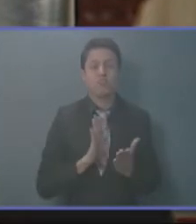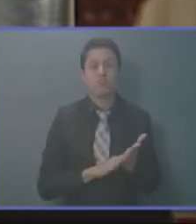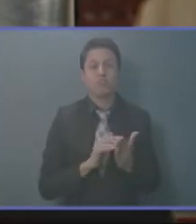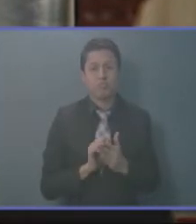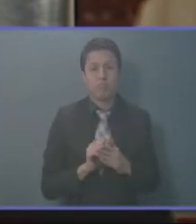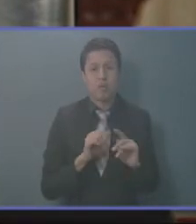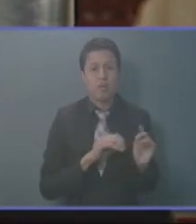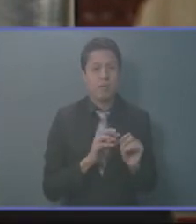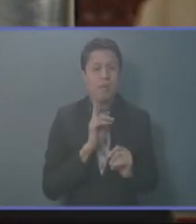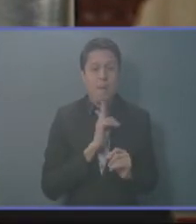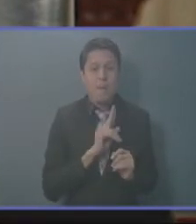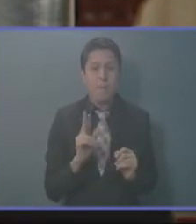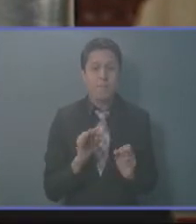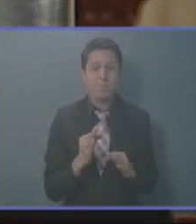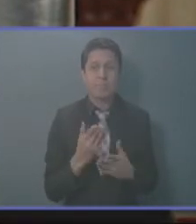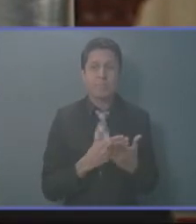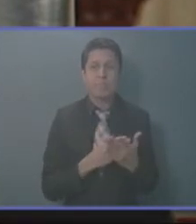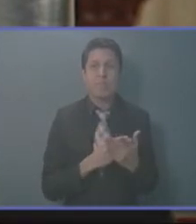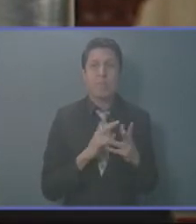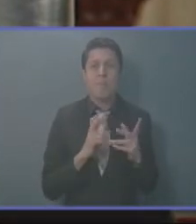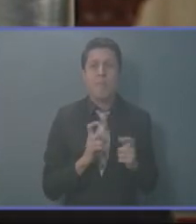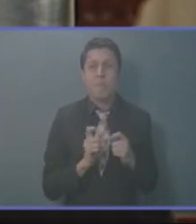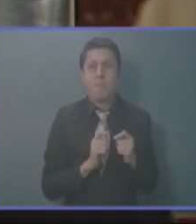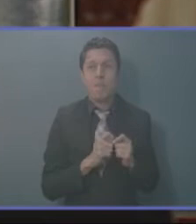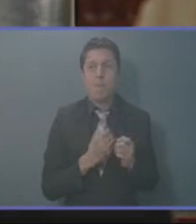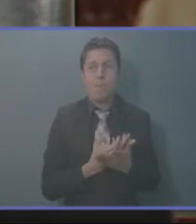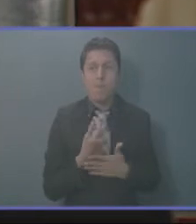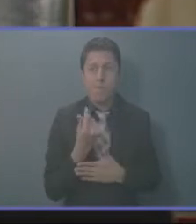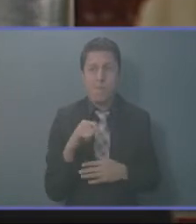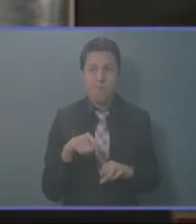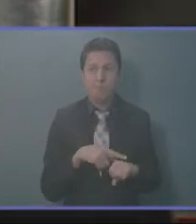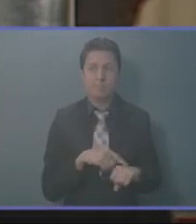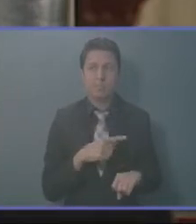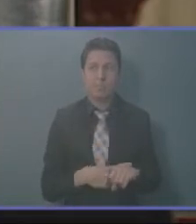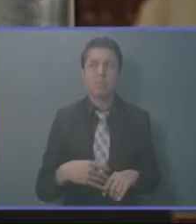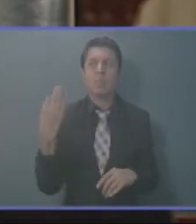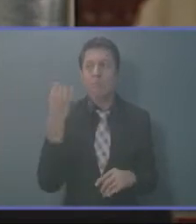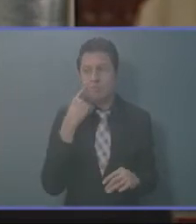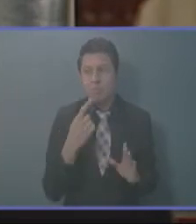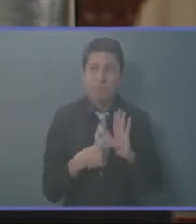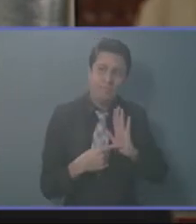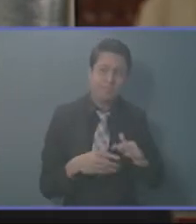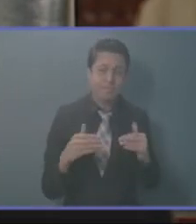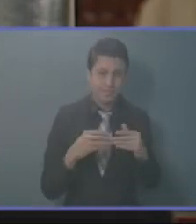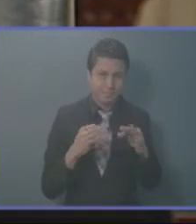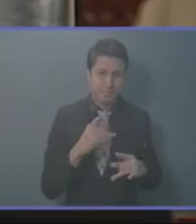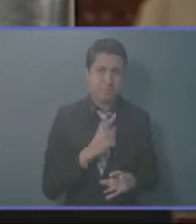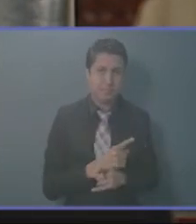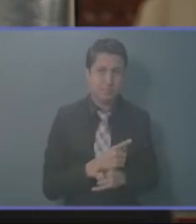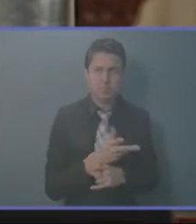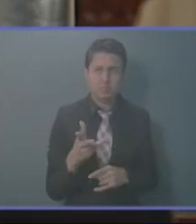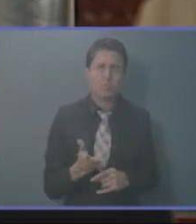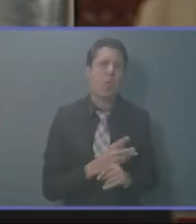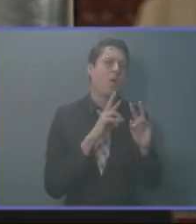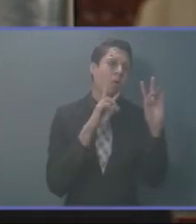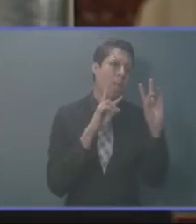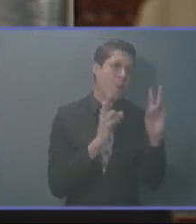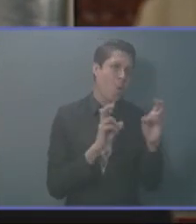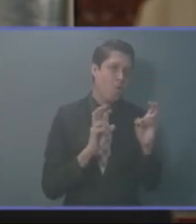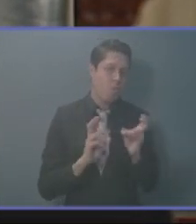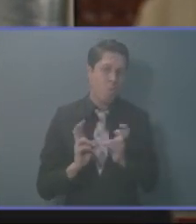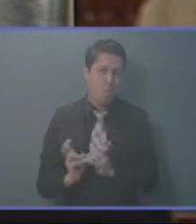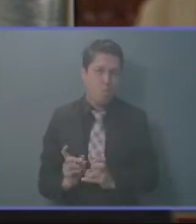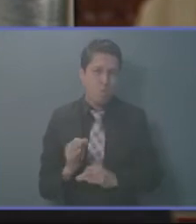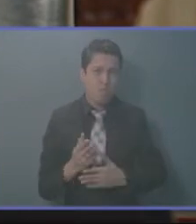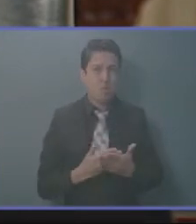ejecución responden a criterios de eficiencia y economía y en la coyuntura actual debe dar una respuesta integral a todas las acciones vinculadas con la pandemia